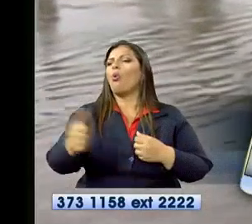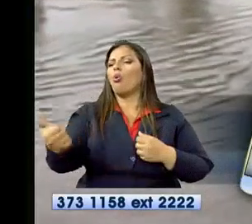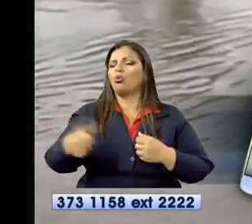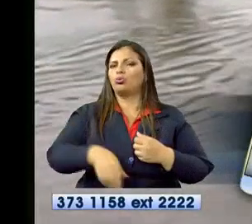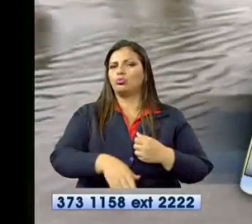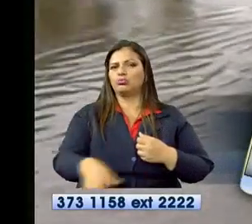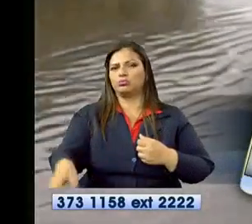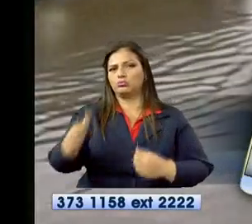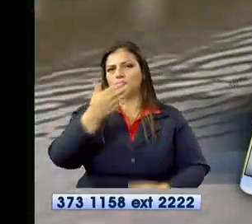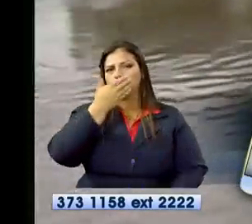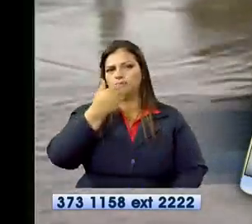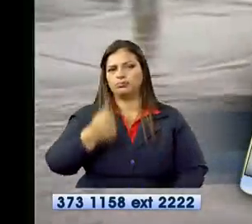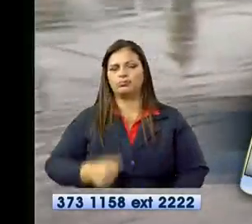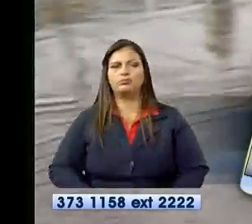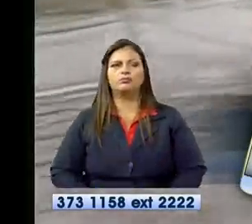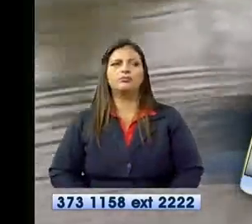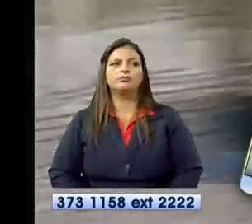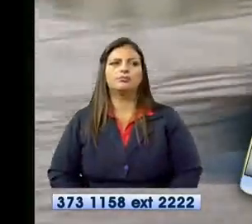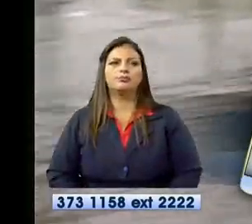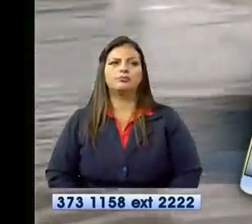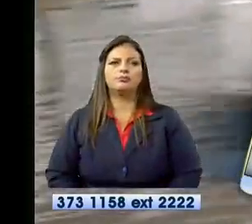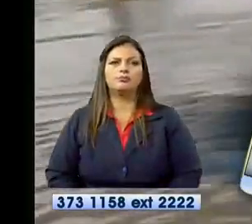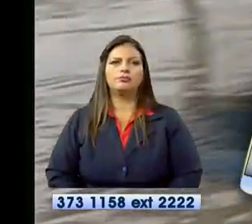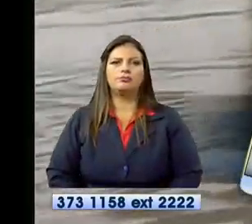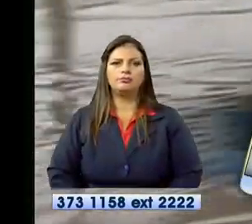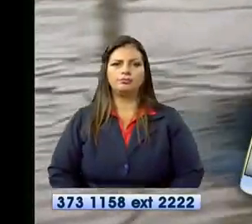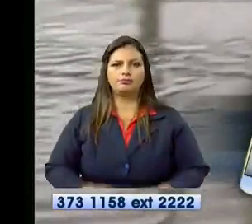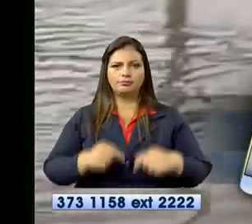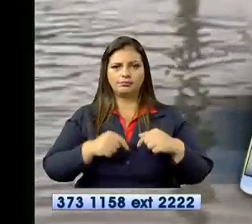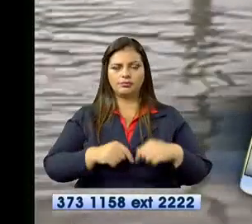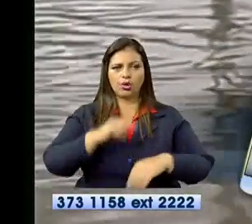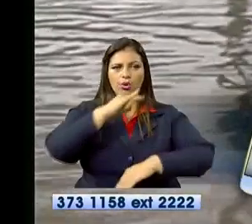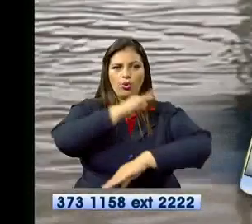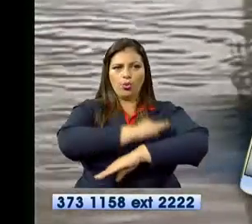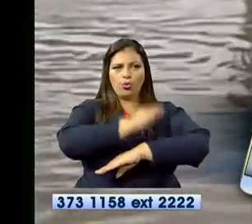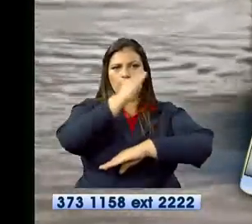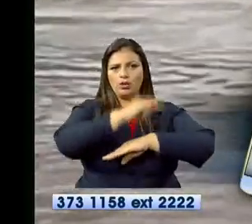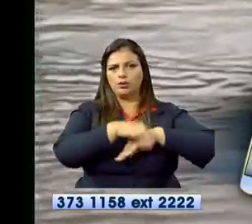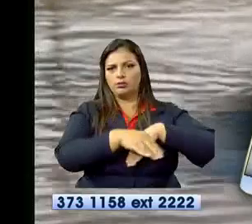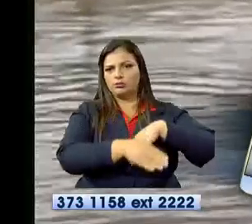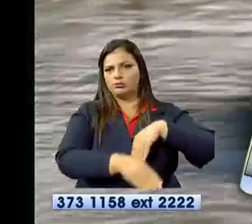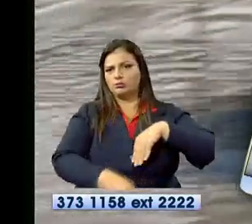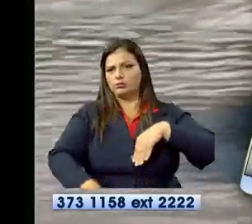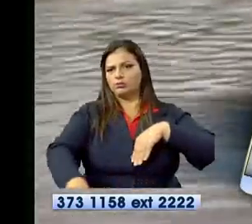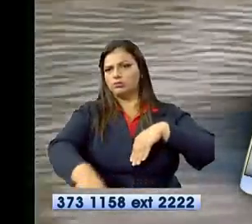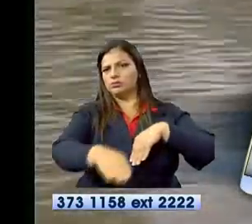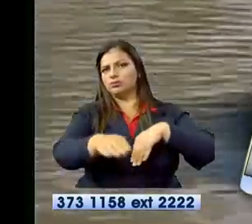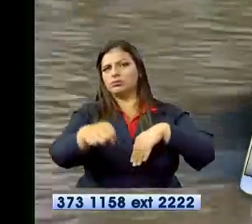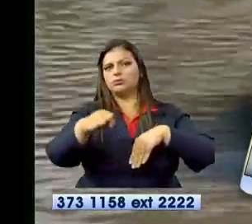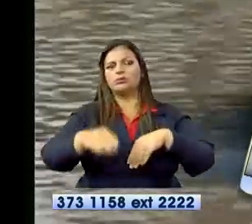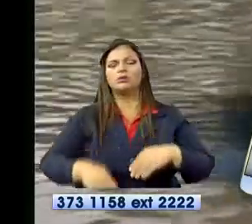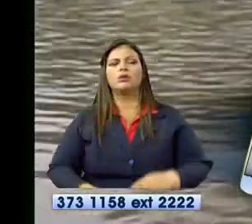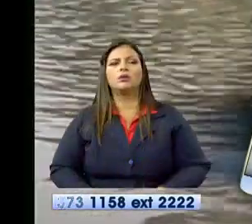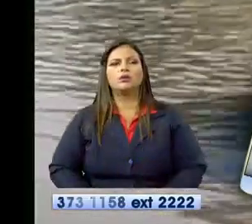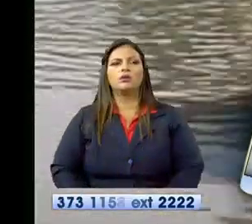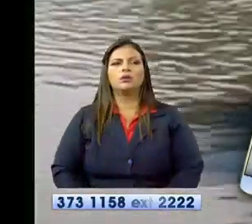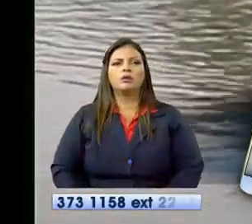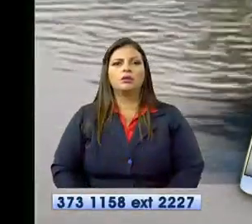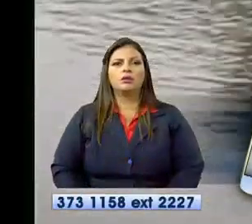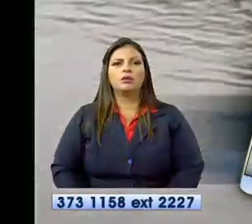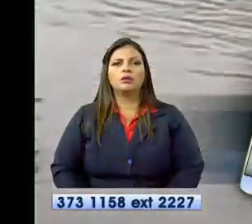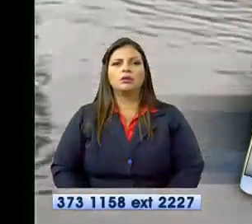horas más. Insisto, es el tramo de Urdesa hacia el intercambiador, ya el intercambiador al